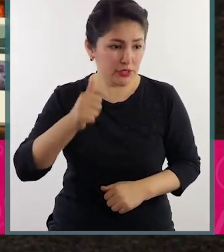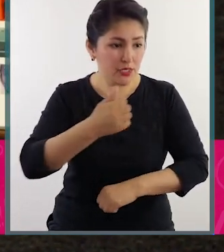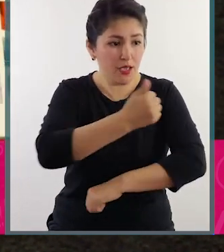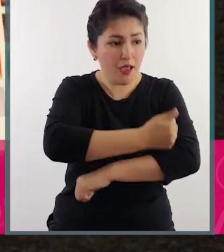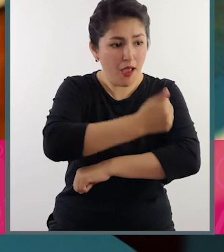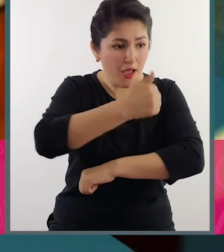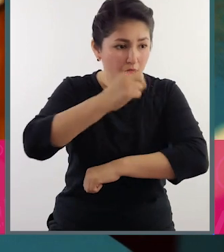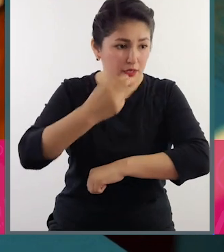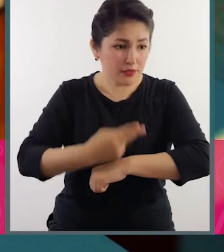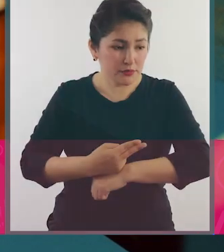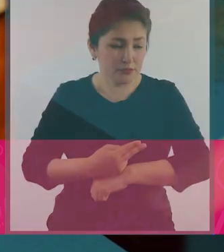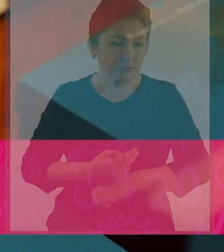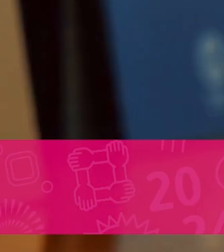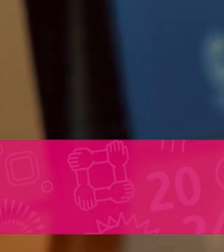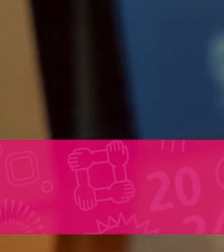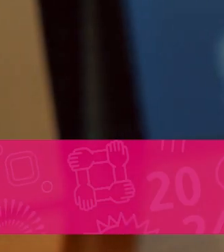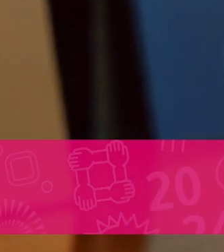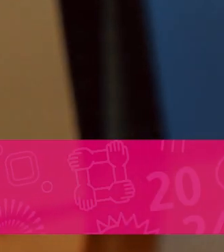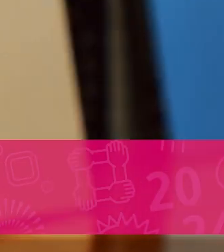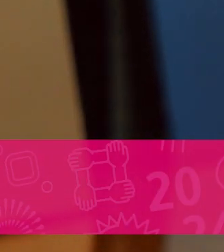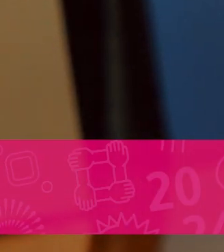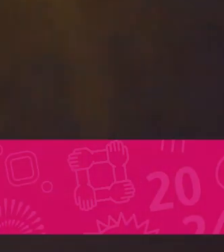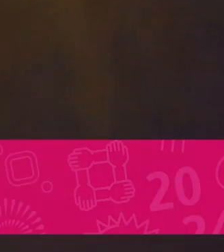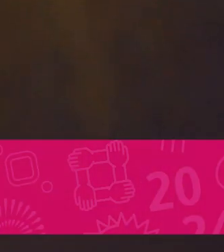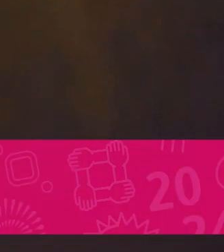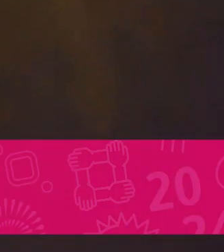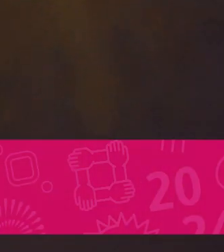en Ancash.